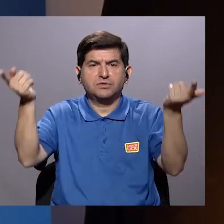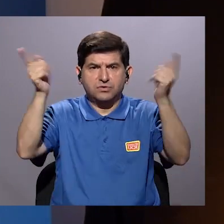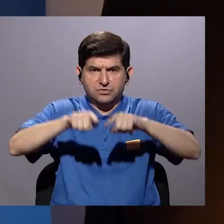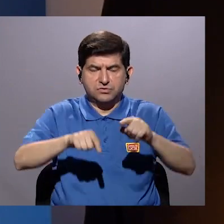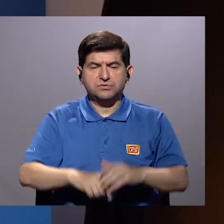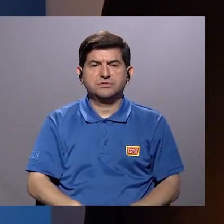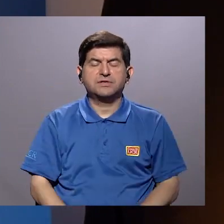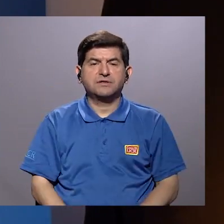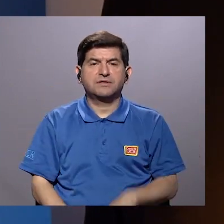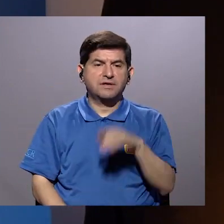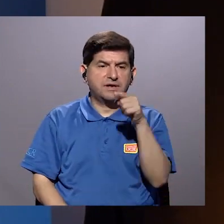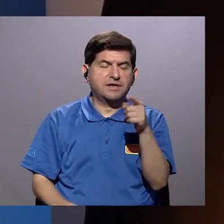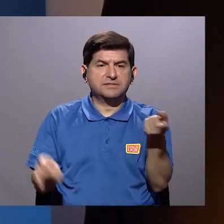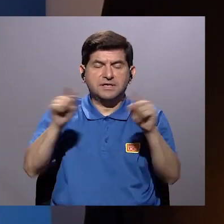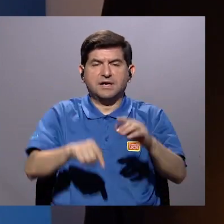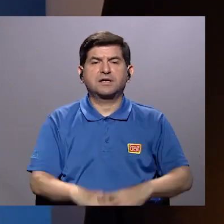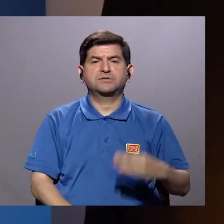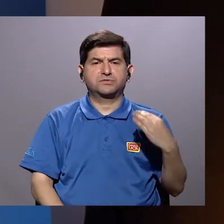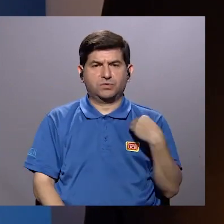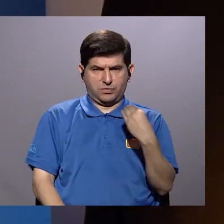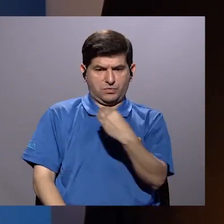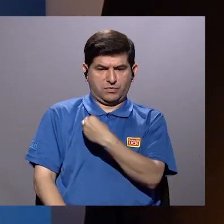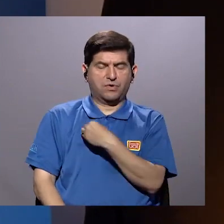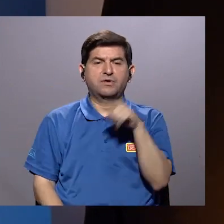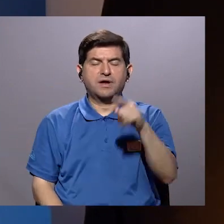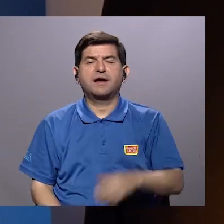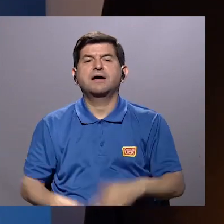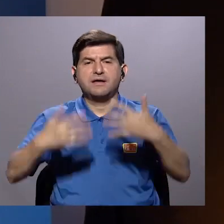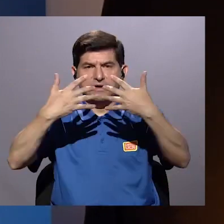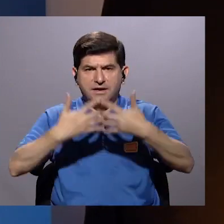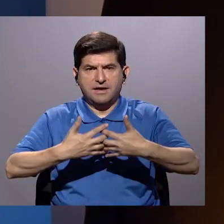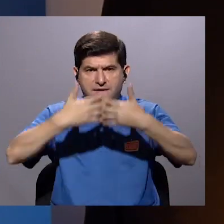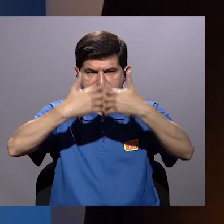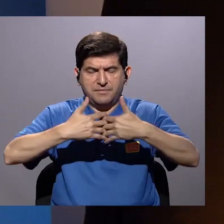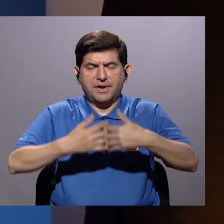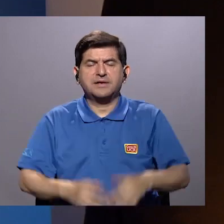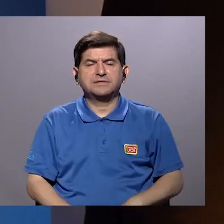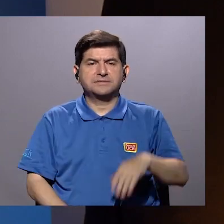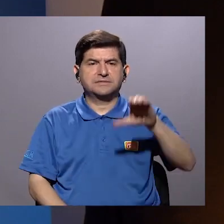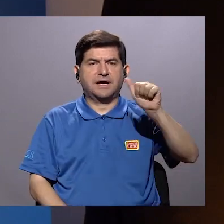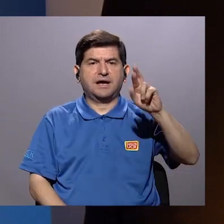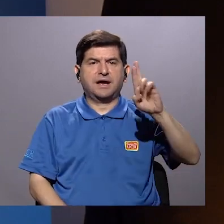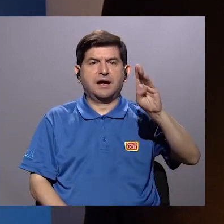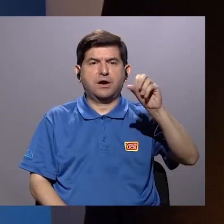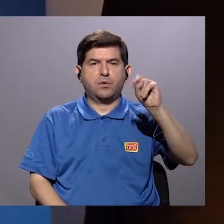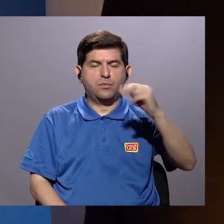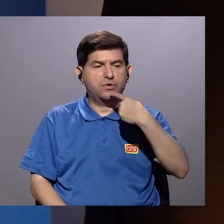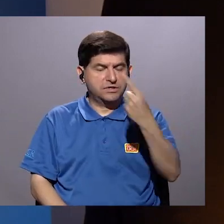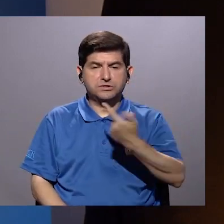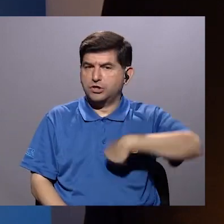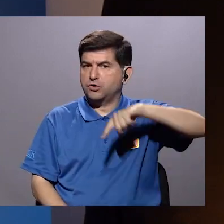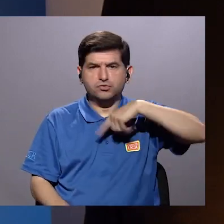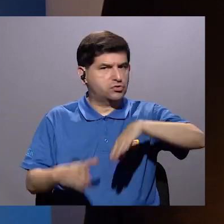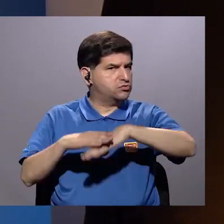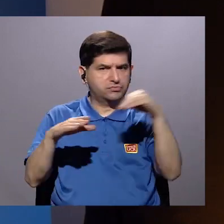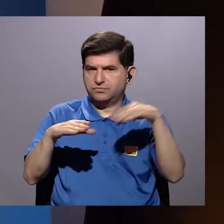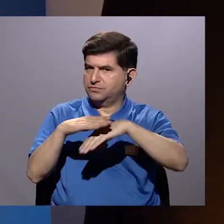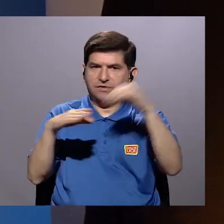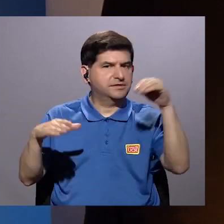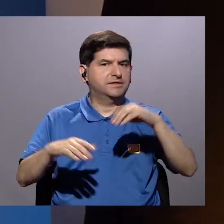Polonia, básicamente ahí estuvo la industria de carbón presente, sí, ¿verdad? Claro. Diciendo, nosotros no nos vamos a apartar del carbón.